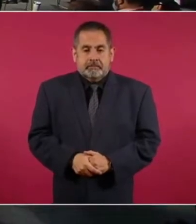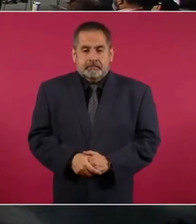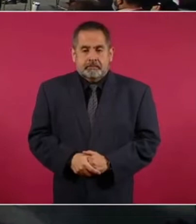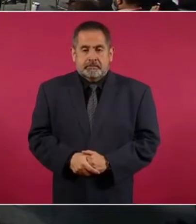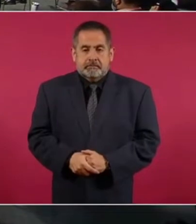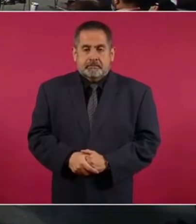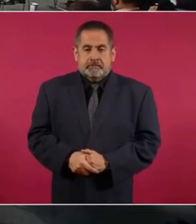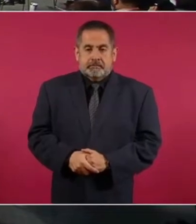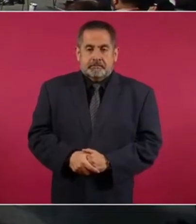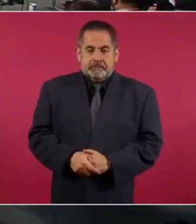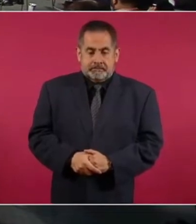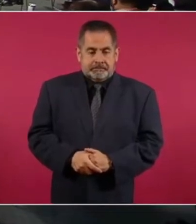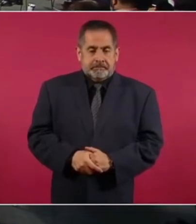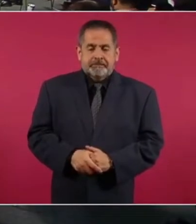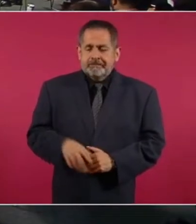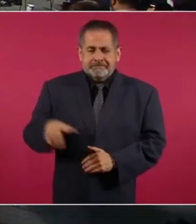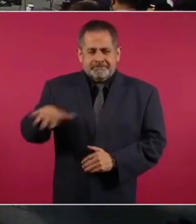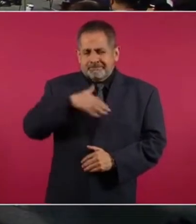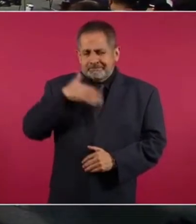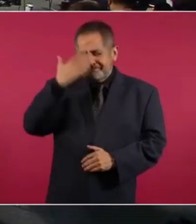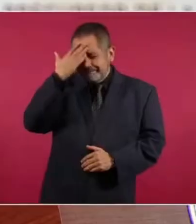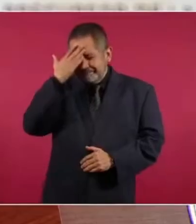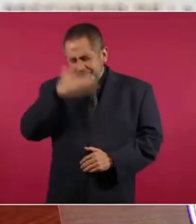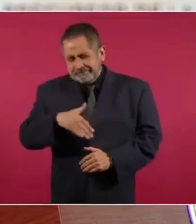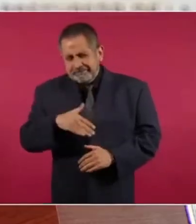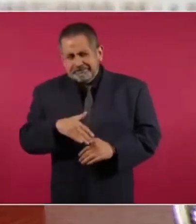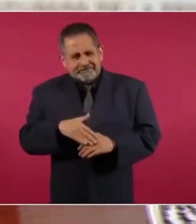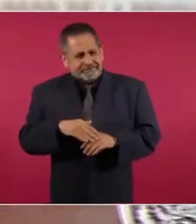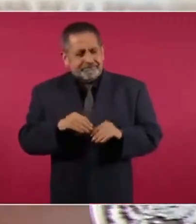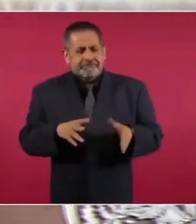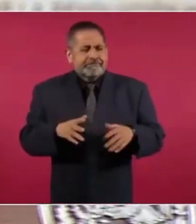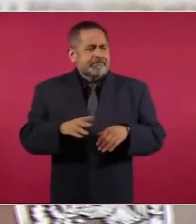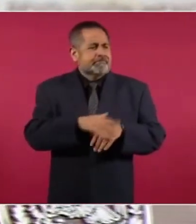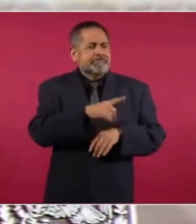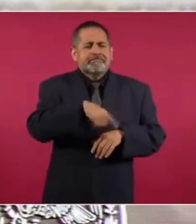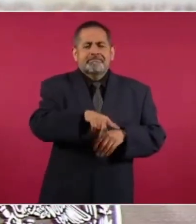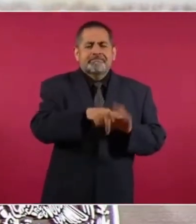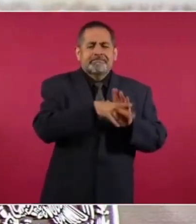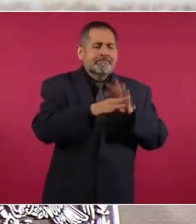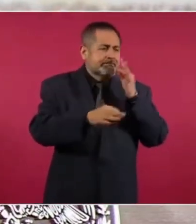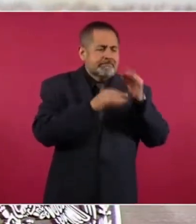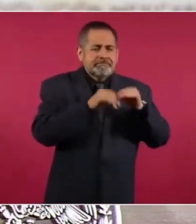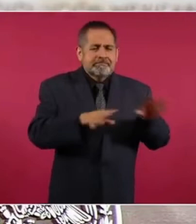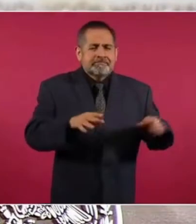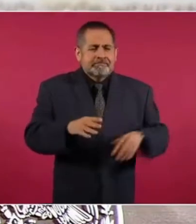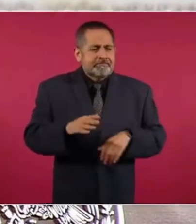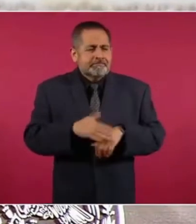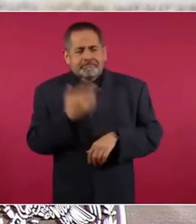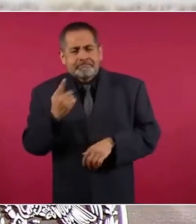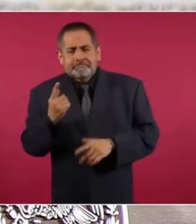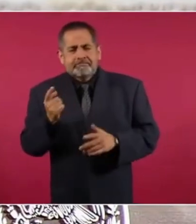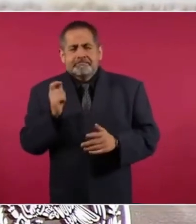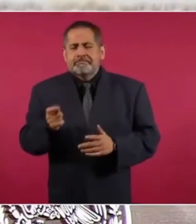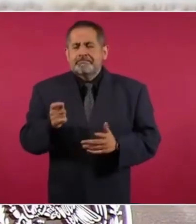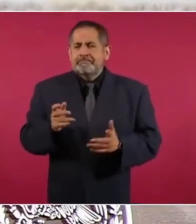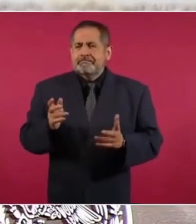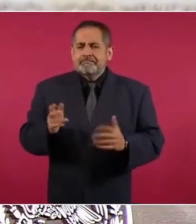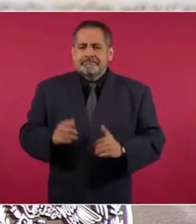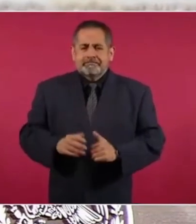Ya se sabe, ya. ¿Por qué los medios de información? Bueno, porque